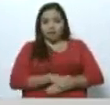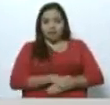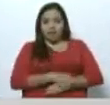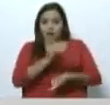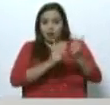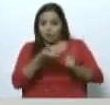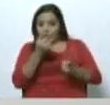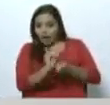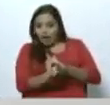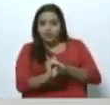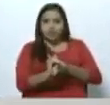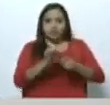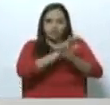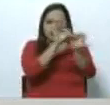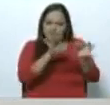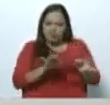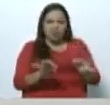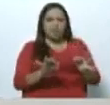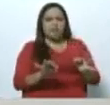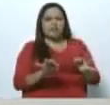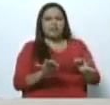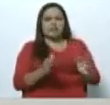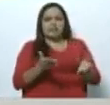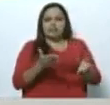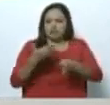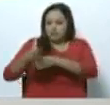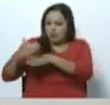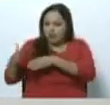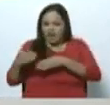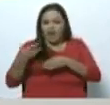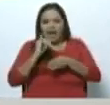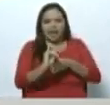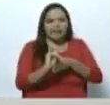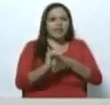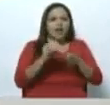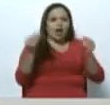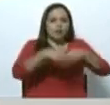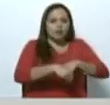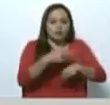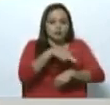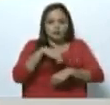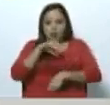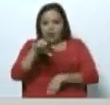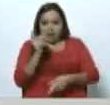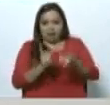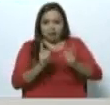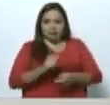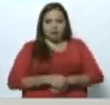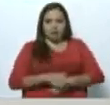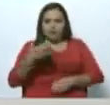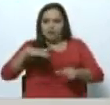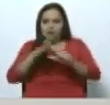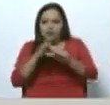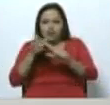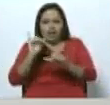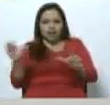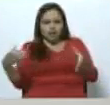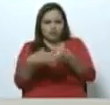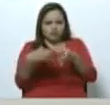algún gesto de neutralidad o de simpatía hacia nuestro país. ¿Dónde está el Grupo de Lima ahorita?